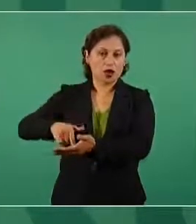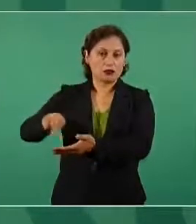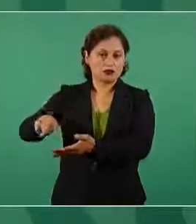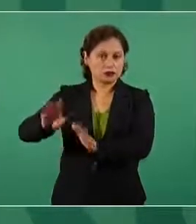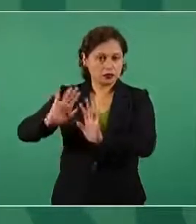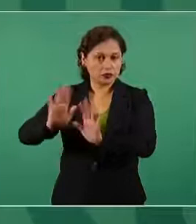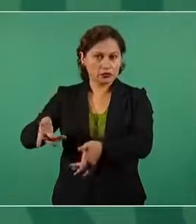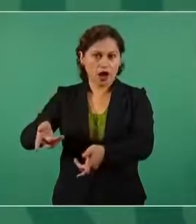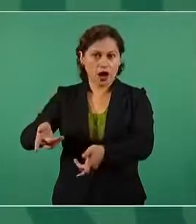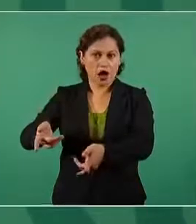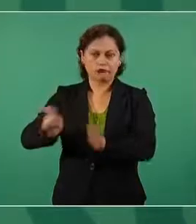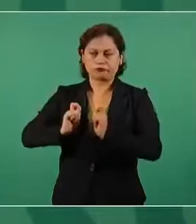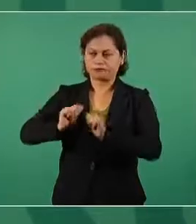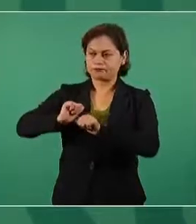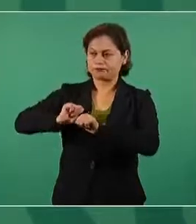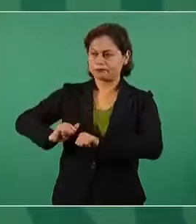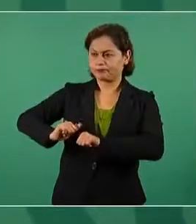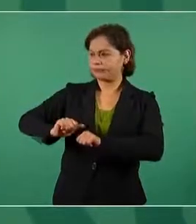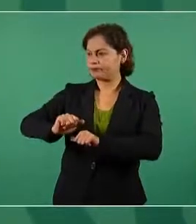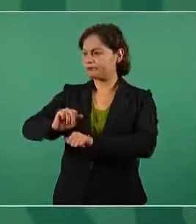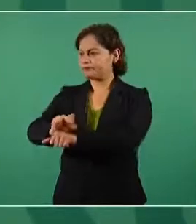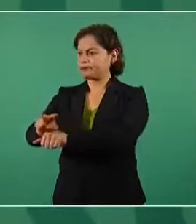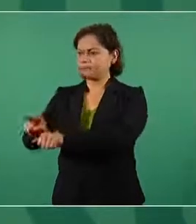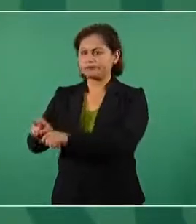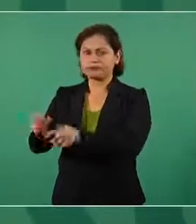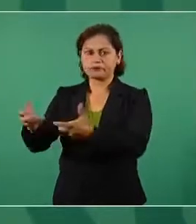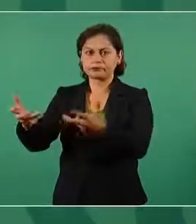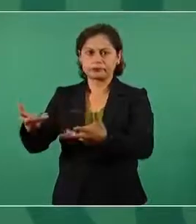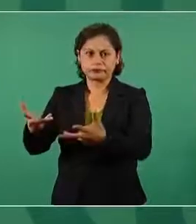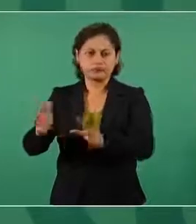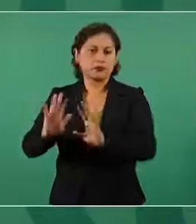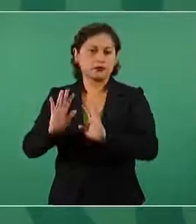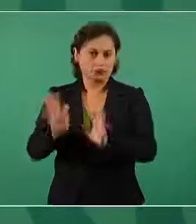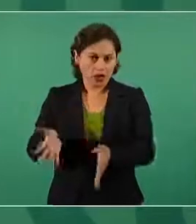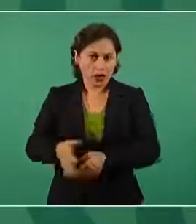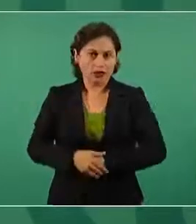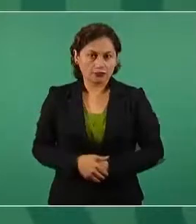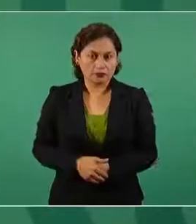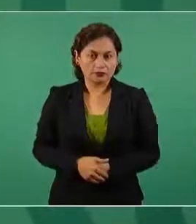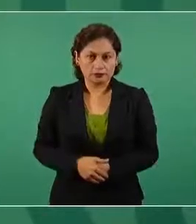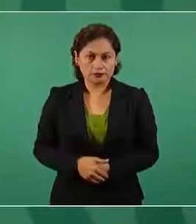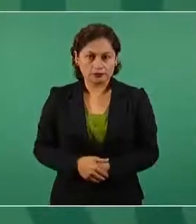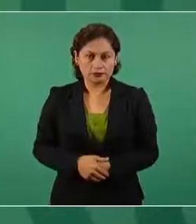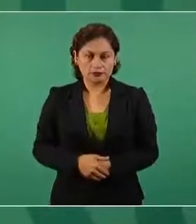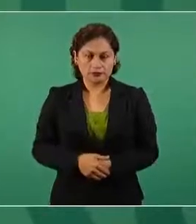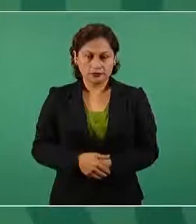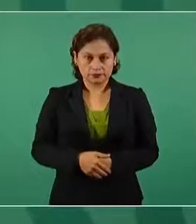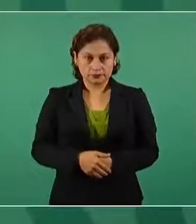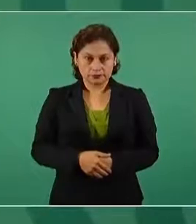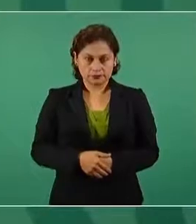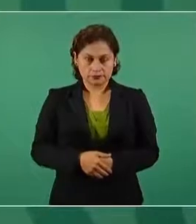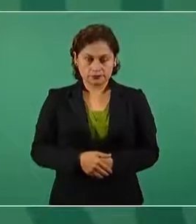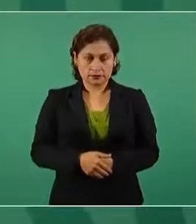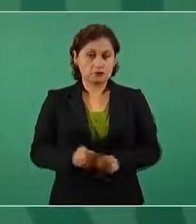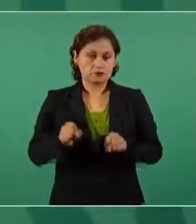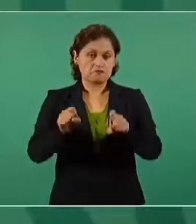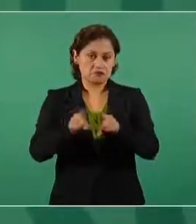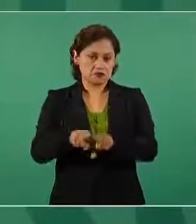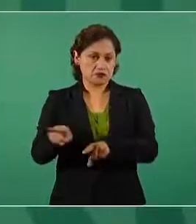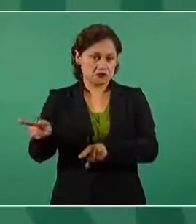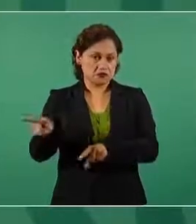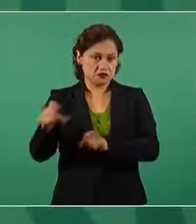haciéndose cargo de todos los operativos y ya había llegado también el general